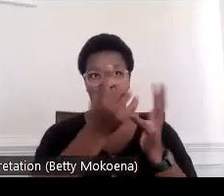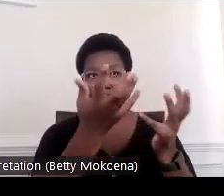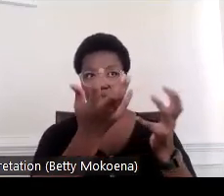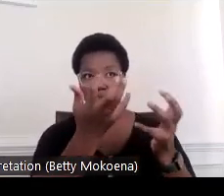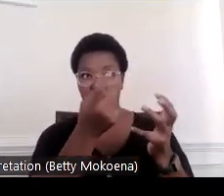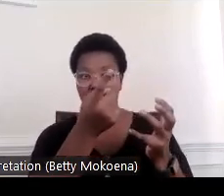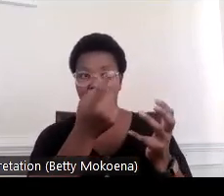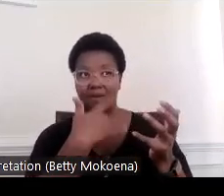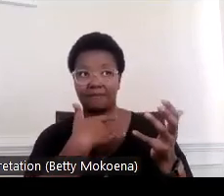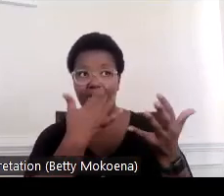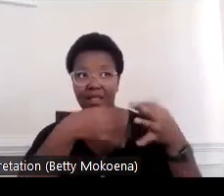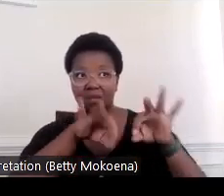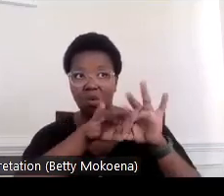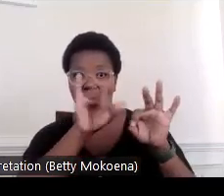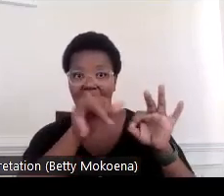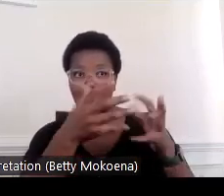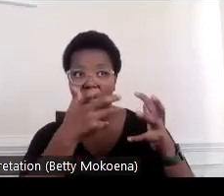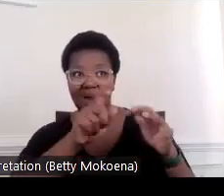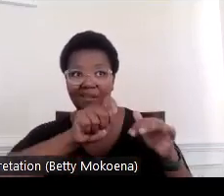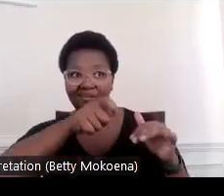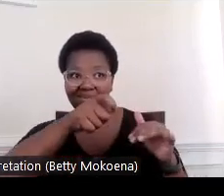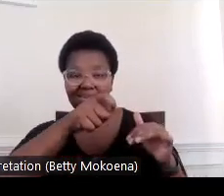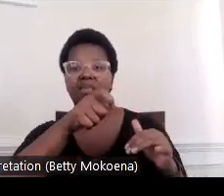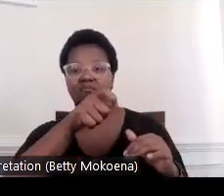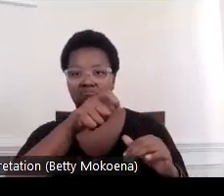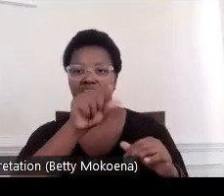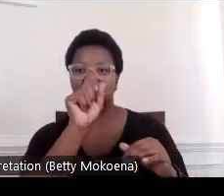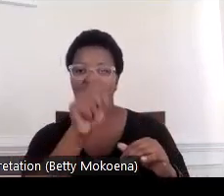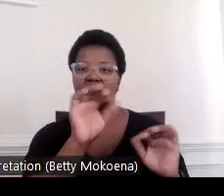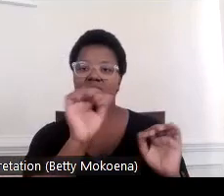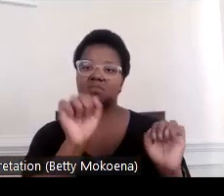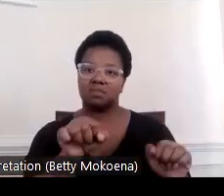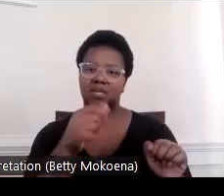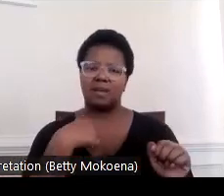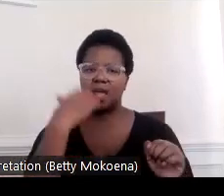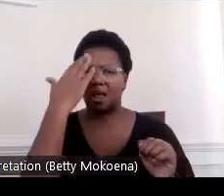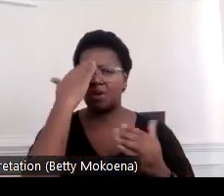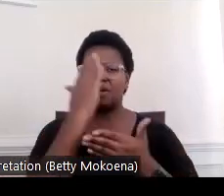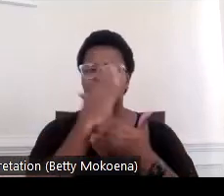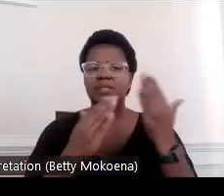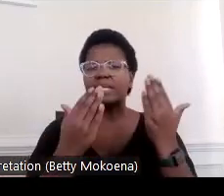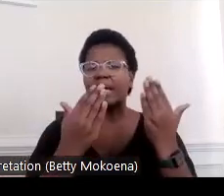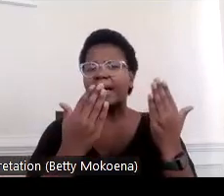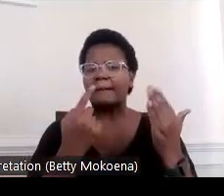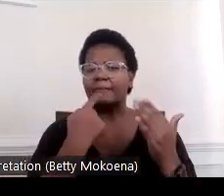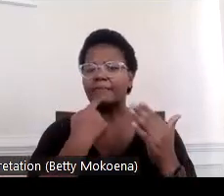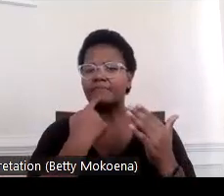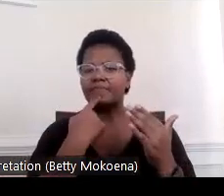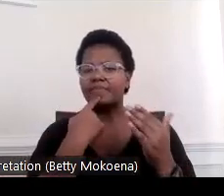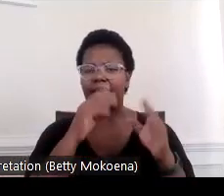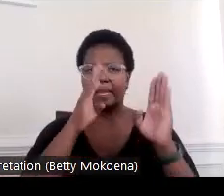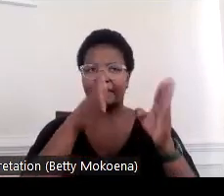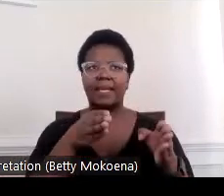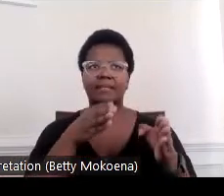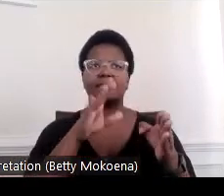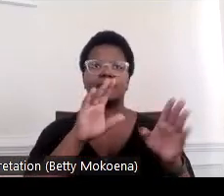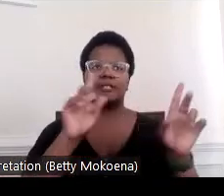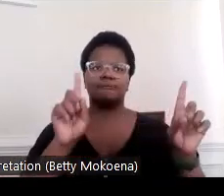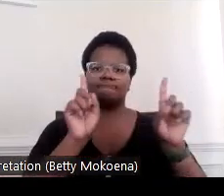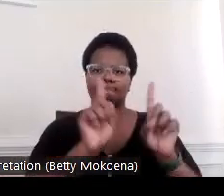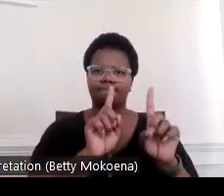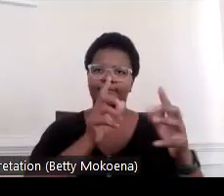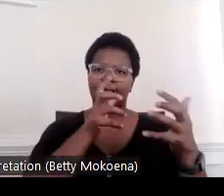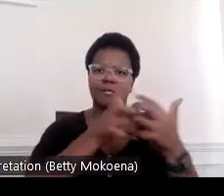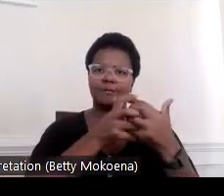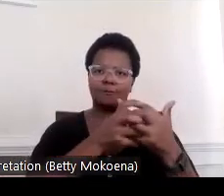detiene que ofrecer a todos hoy es será que eso es importante para ti es algo que tú quieres sé que en algunos casos tenemos individuos que